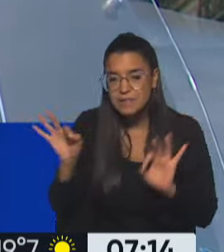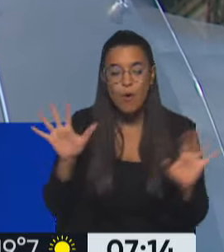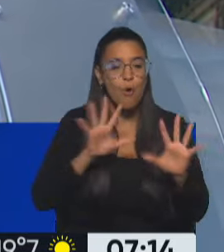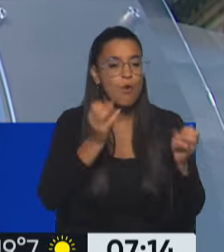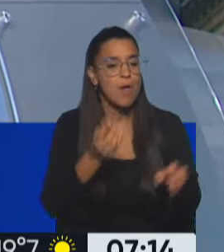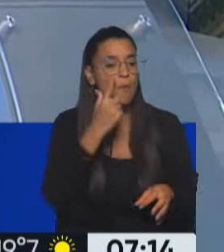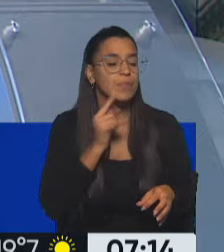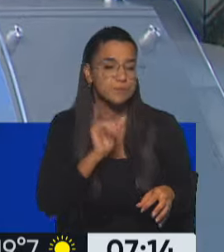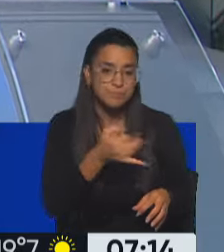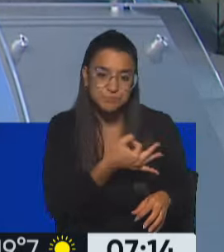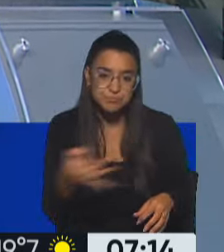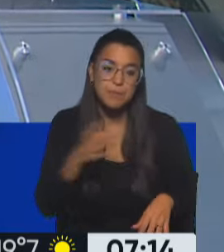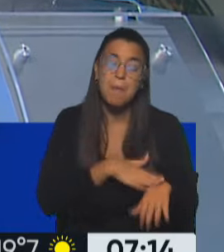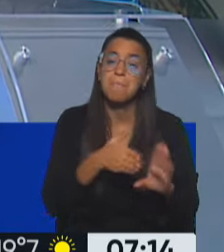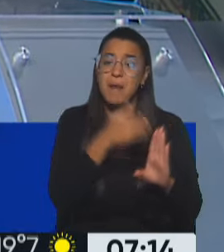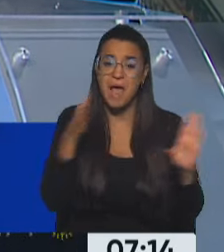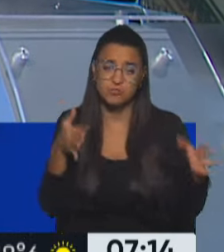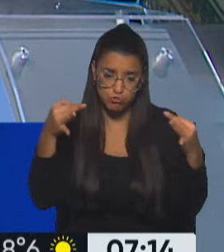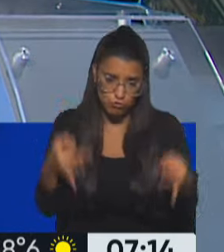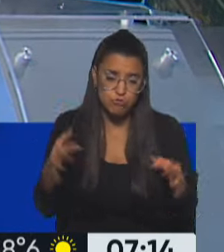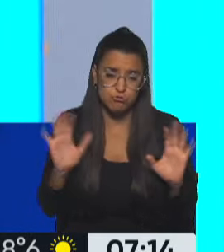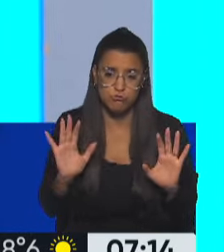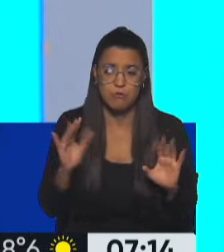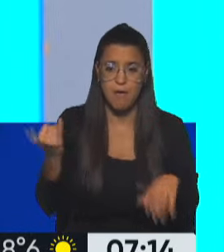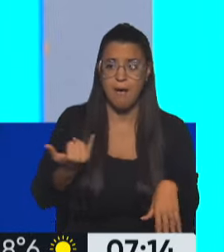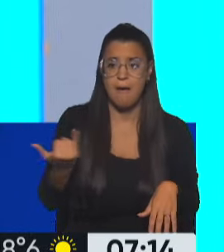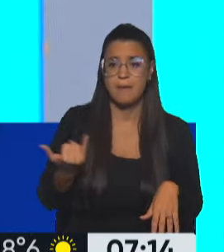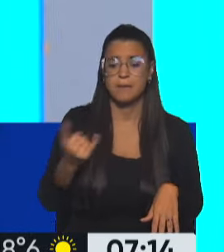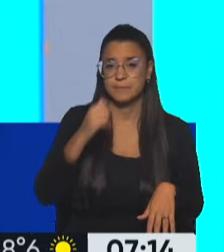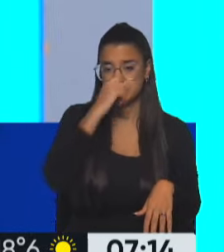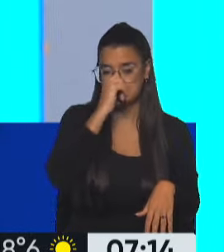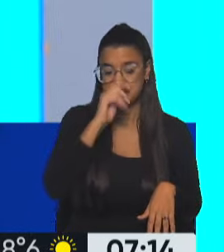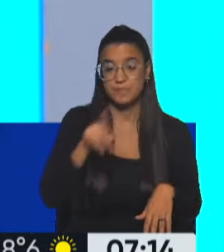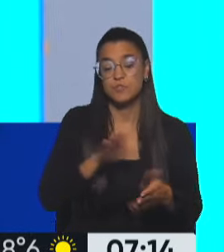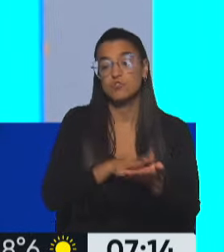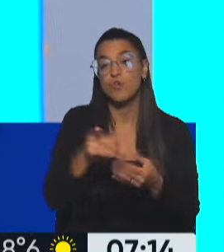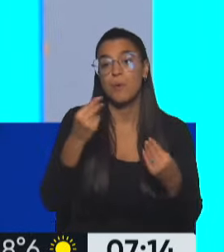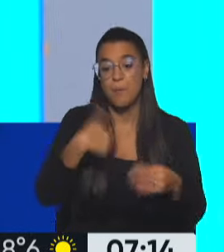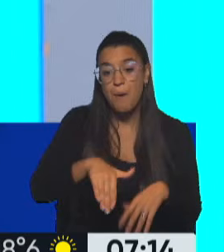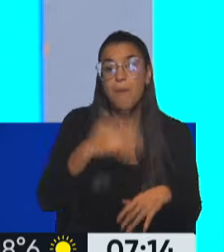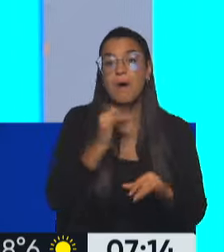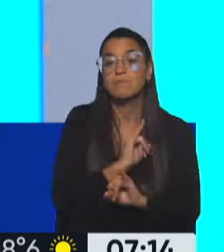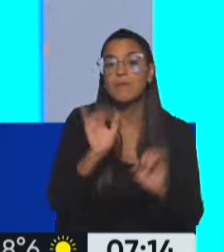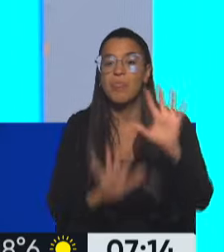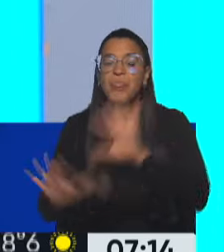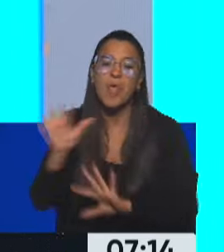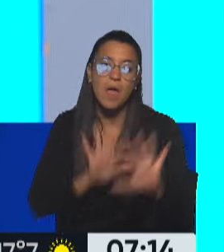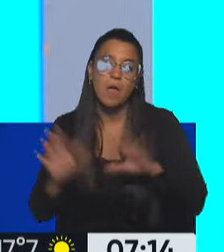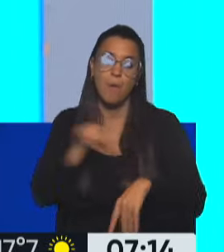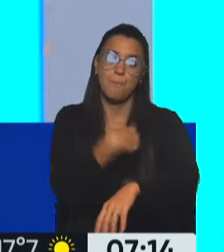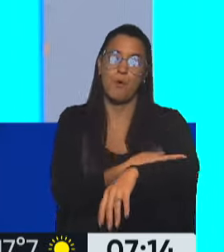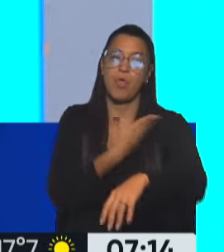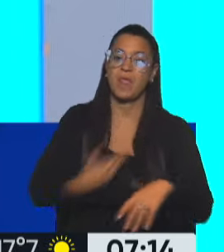Bueno estamos dentro de los de los plazos previstos de los tiempos previstos entre eh lo que va a anunciar y va diagramando el poder